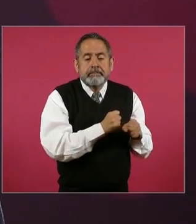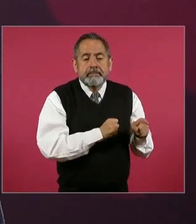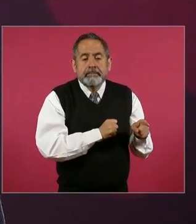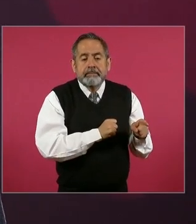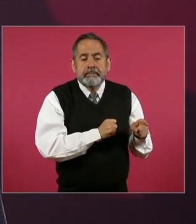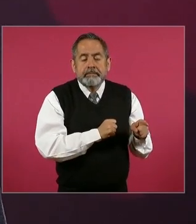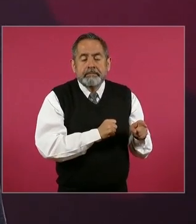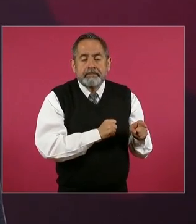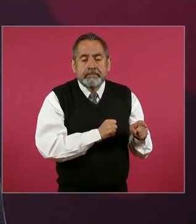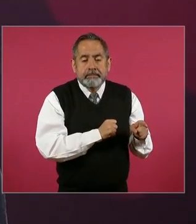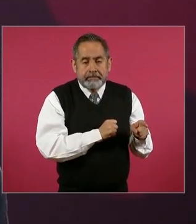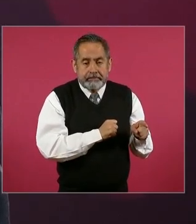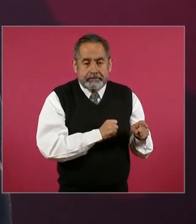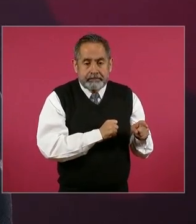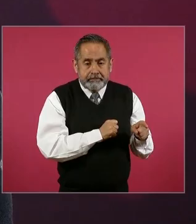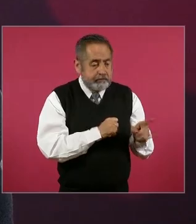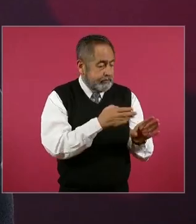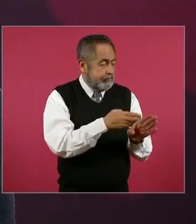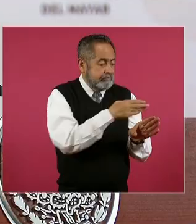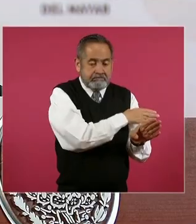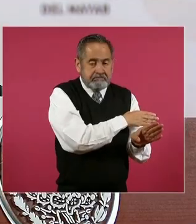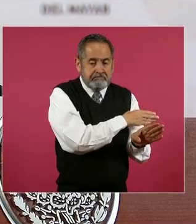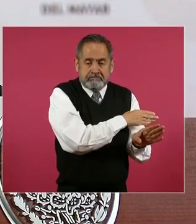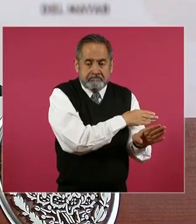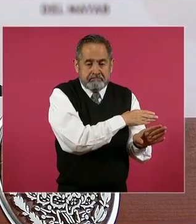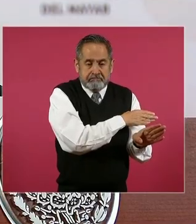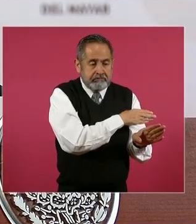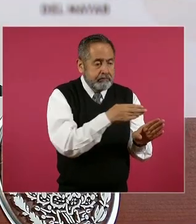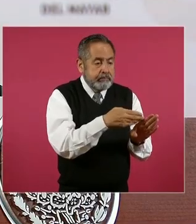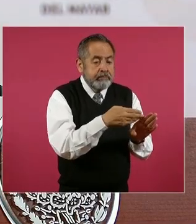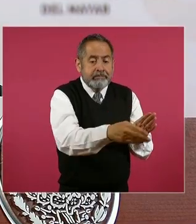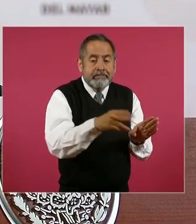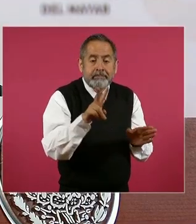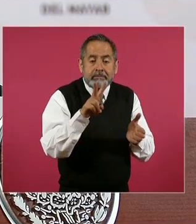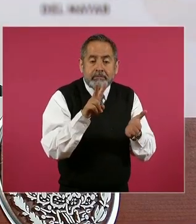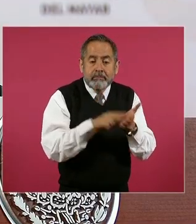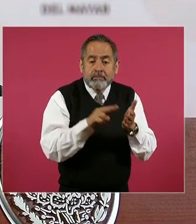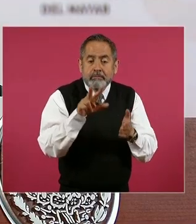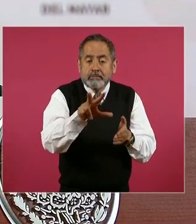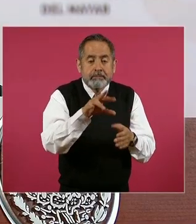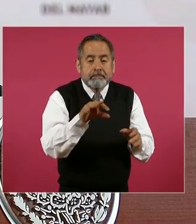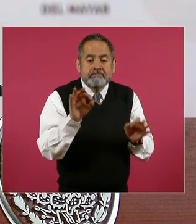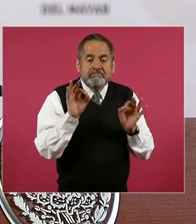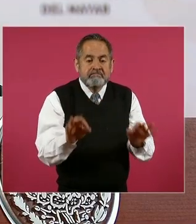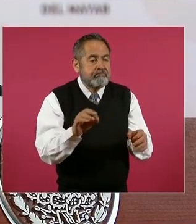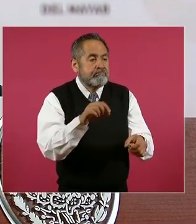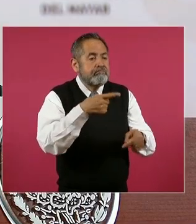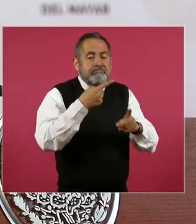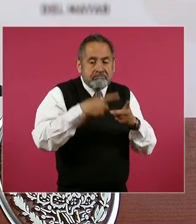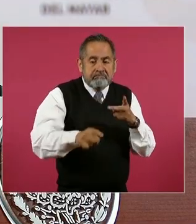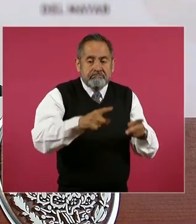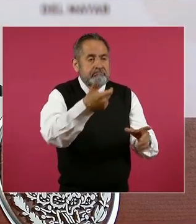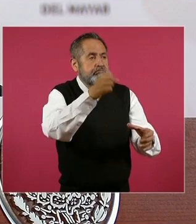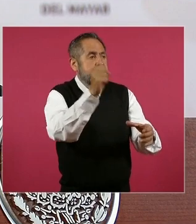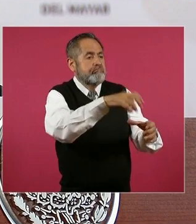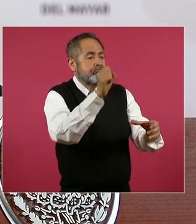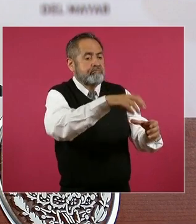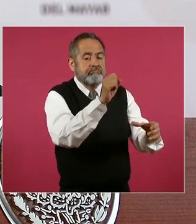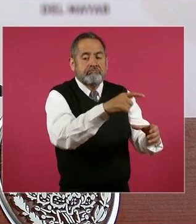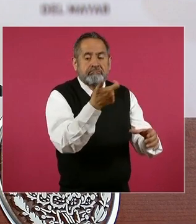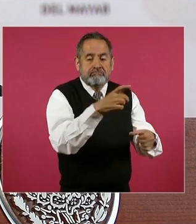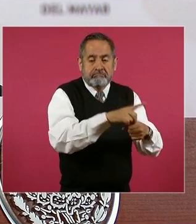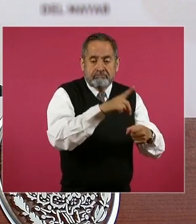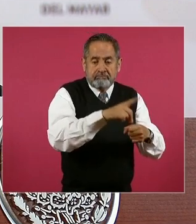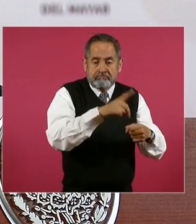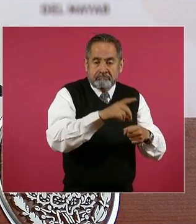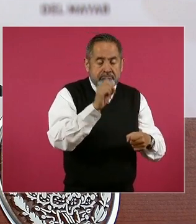Eh no se da antes de las elecciones de 2018 ahora tenemos recursos recibidos por